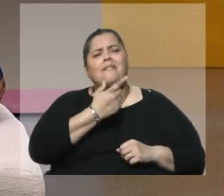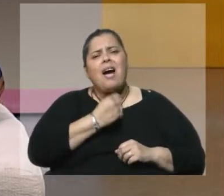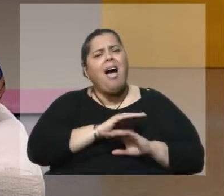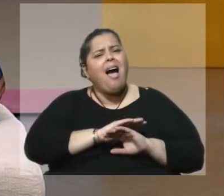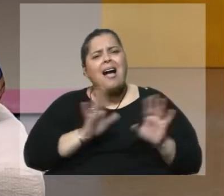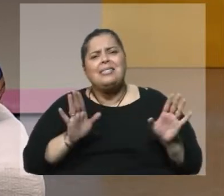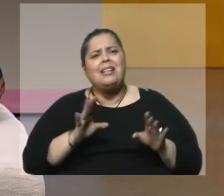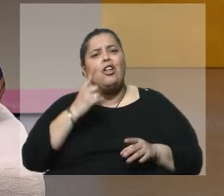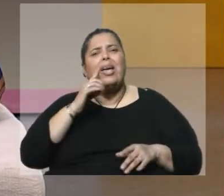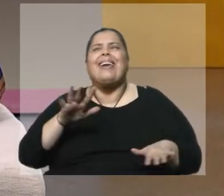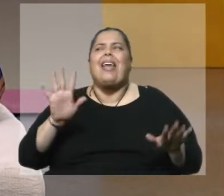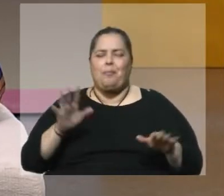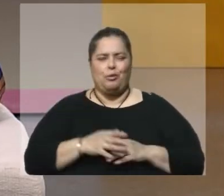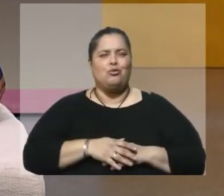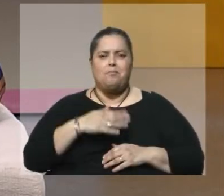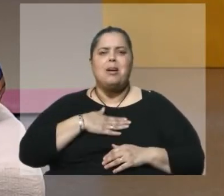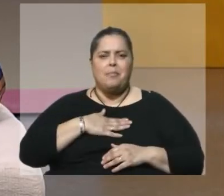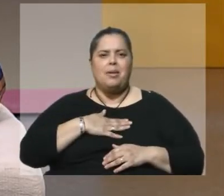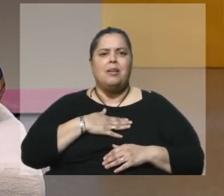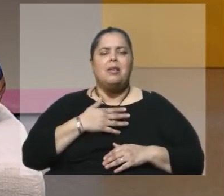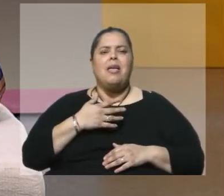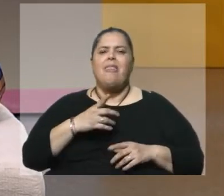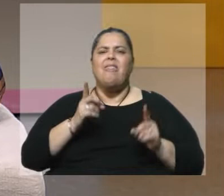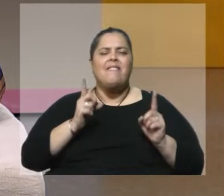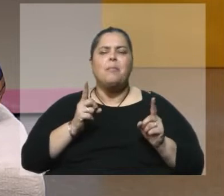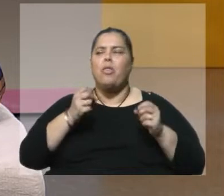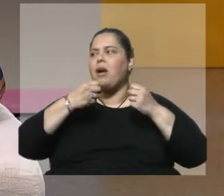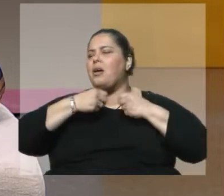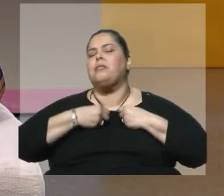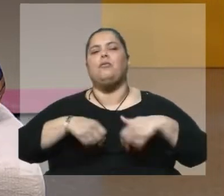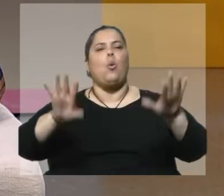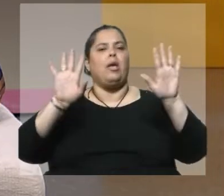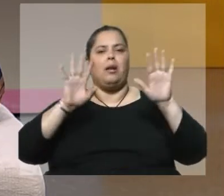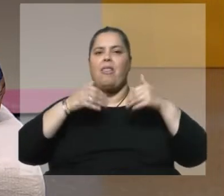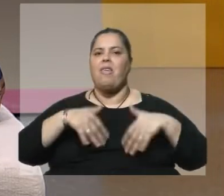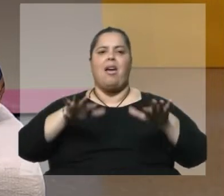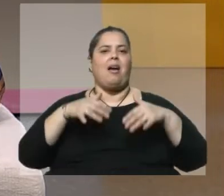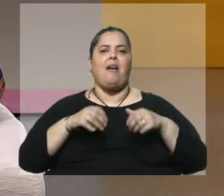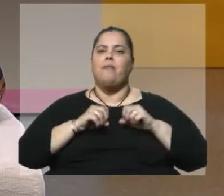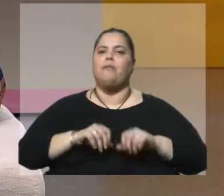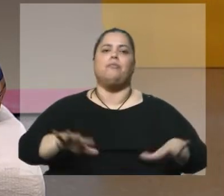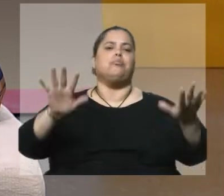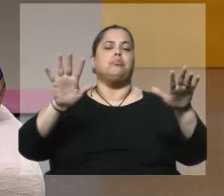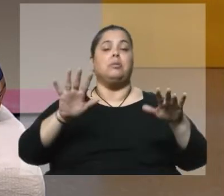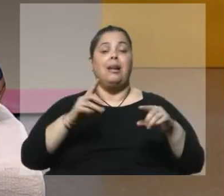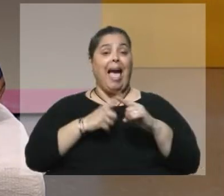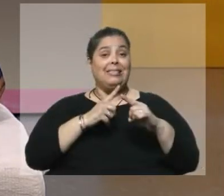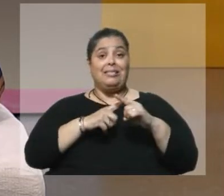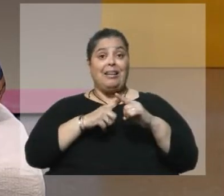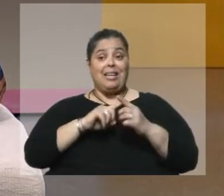todo es más simple de lo que creemos. Creo que hay que dejarse fluir. Y en realidad la existencia es eso, es pasar por este